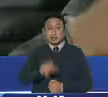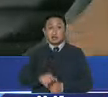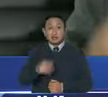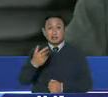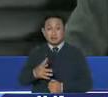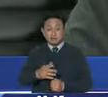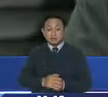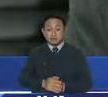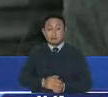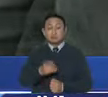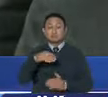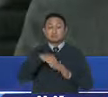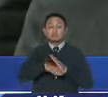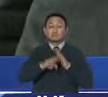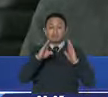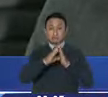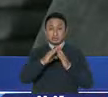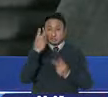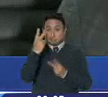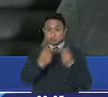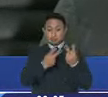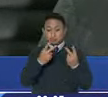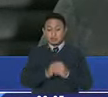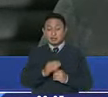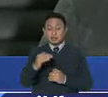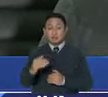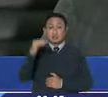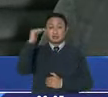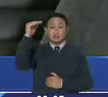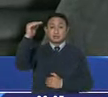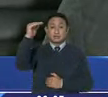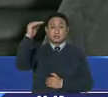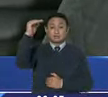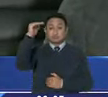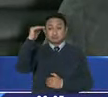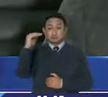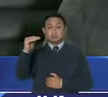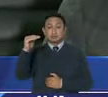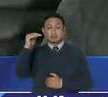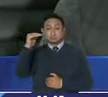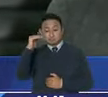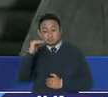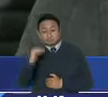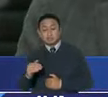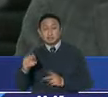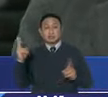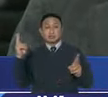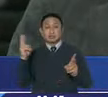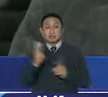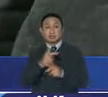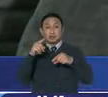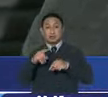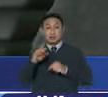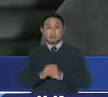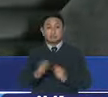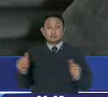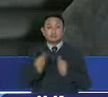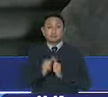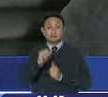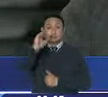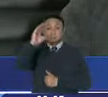la visita a las viviendas, es ir a los estratos altos, a las zonas peligrosas. Ahí vamos a hacer un barrido con acompañamiento